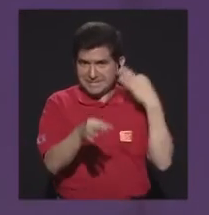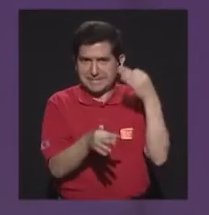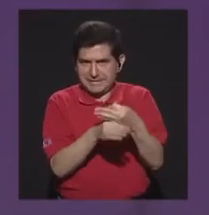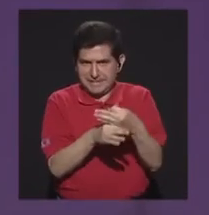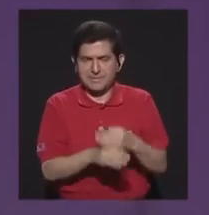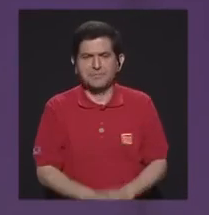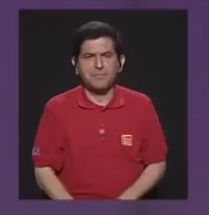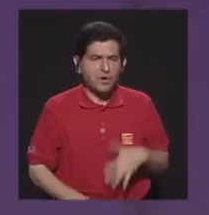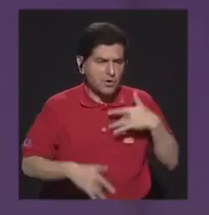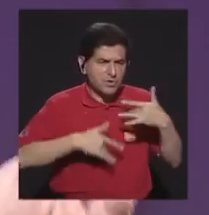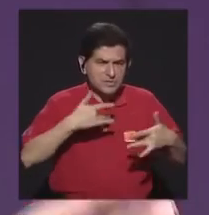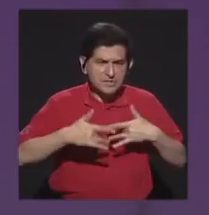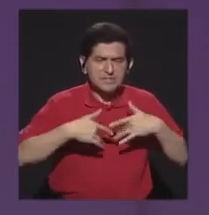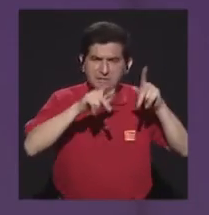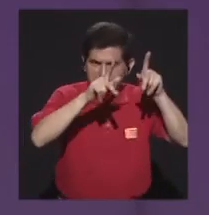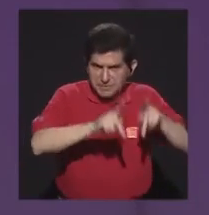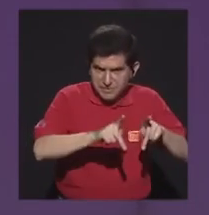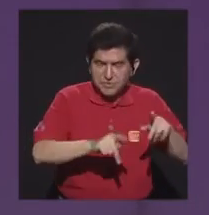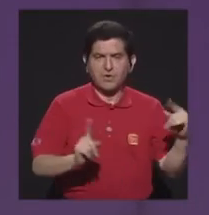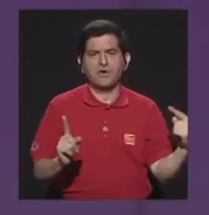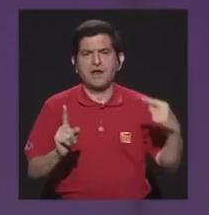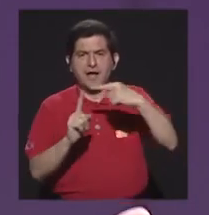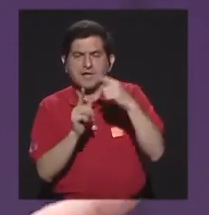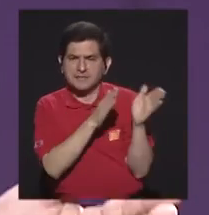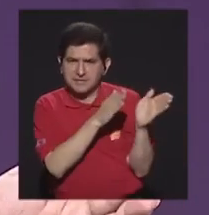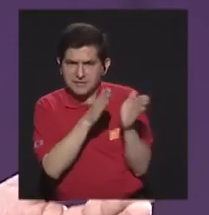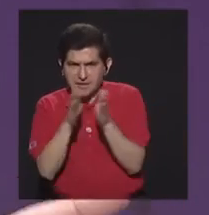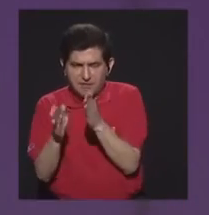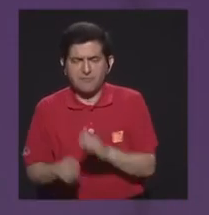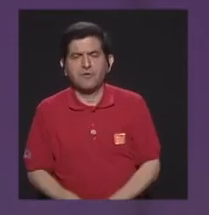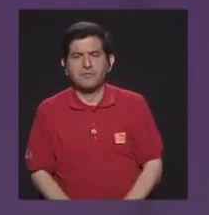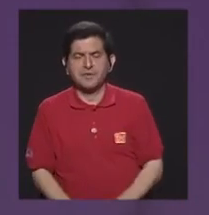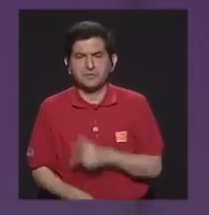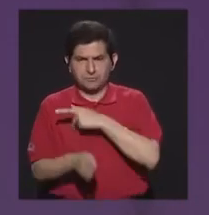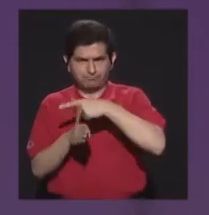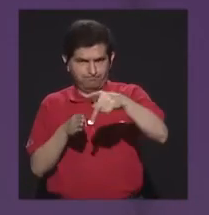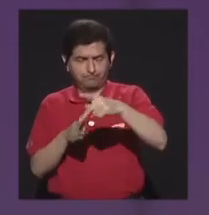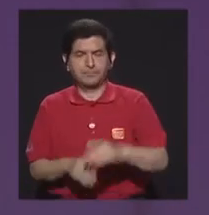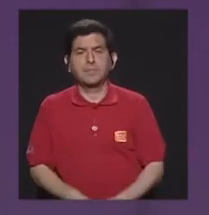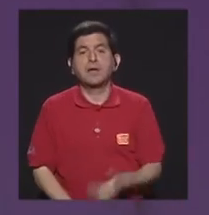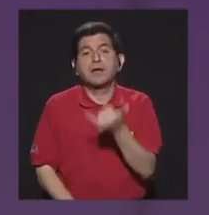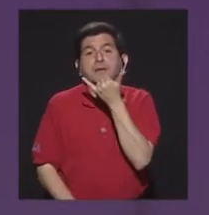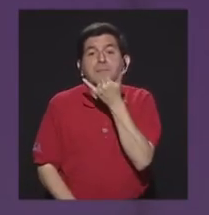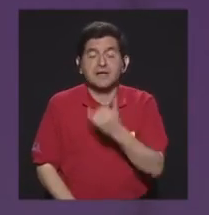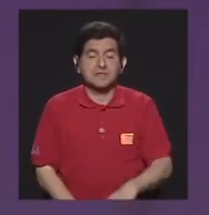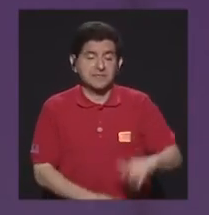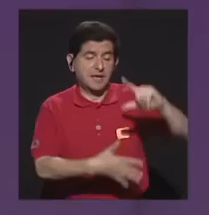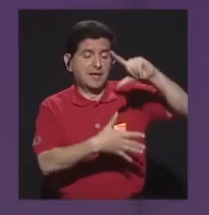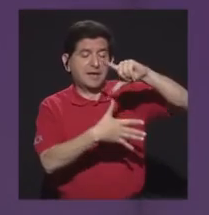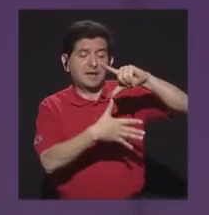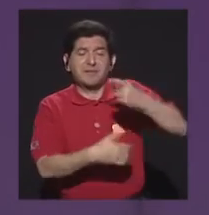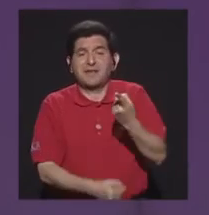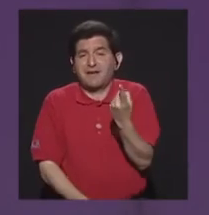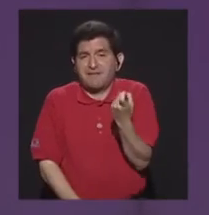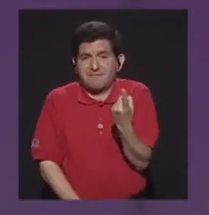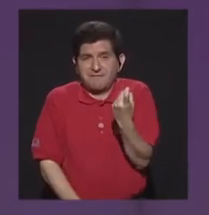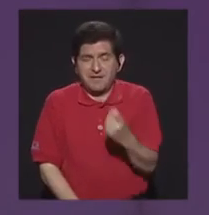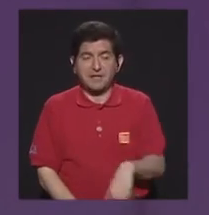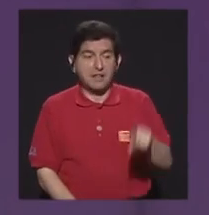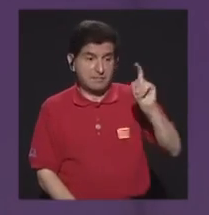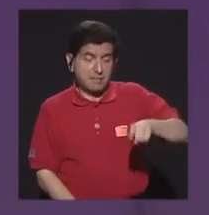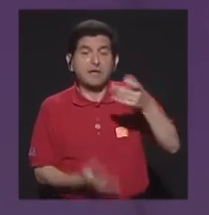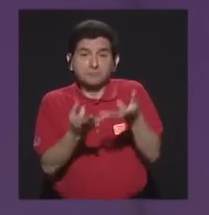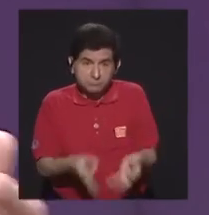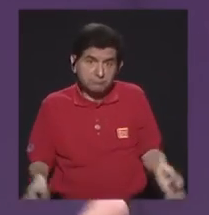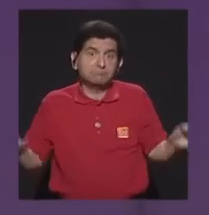la sensibilidad personal hasta la formación académica. ¿Qué pasa? En América Latina tenemos un déficit y una necesidad